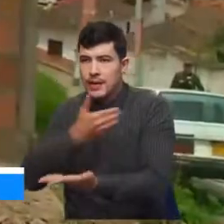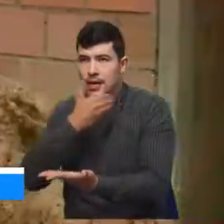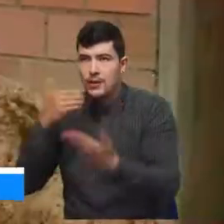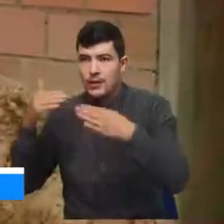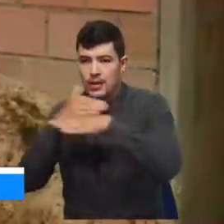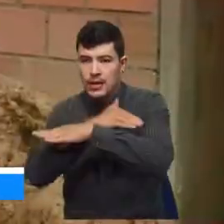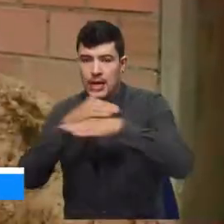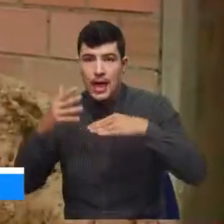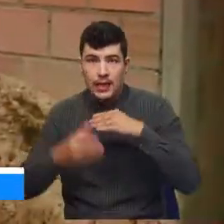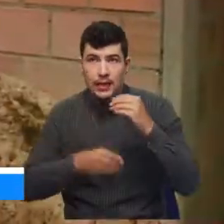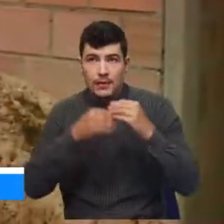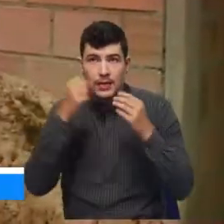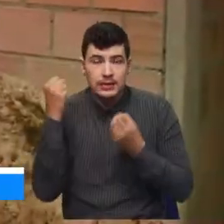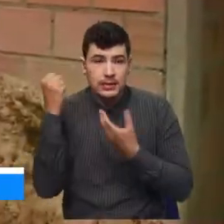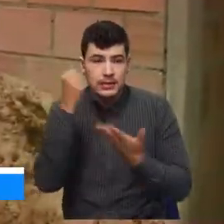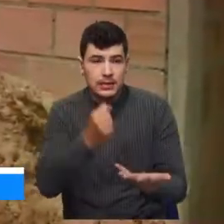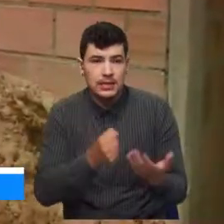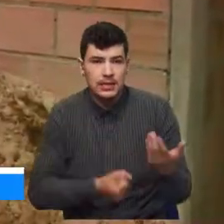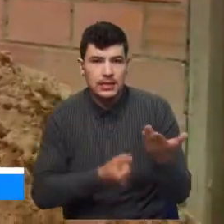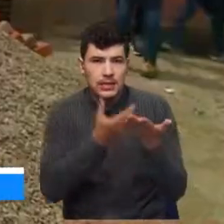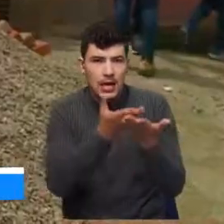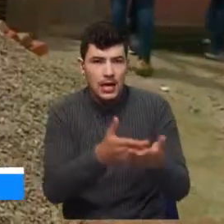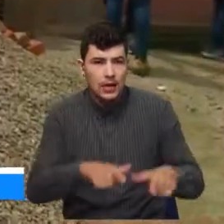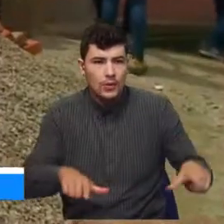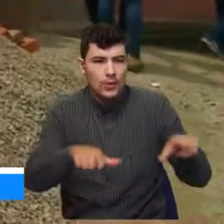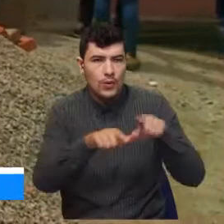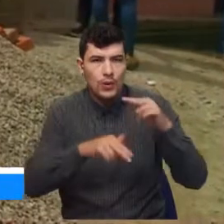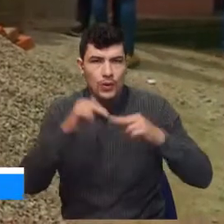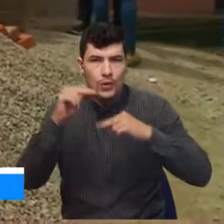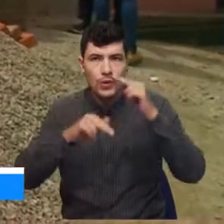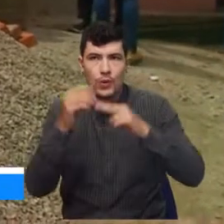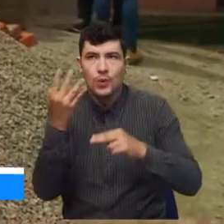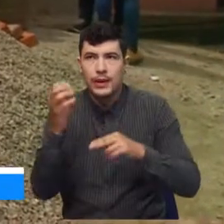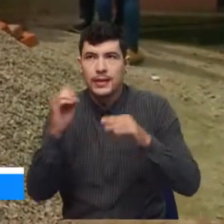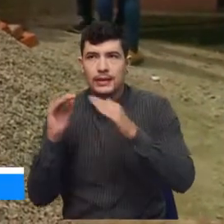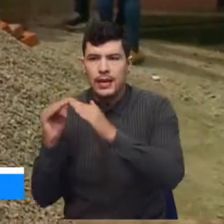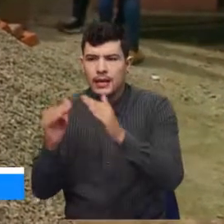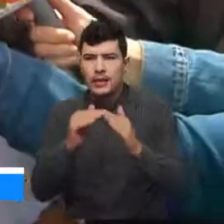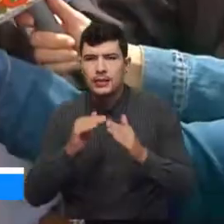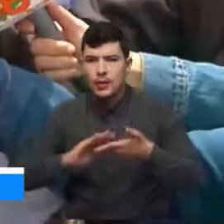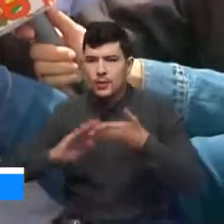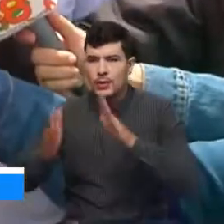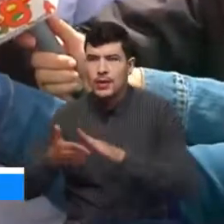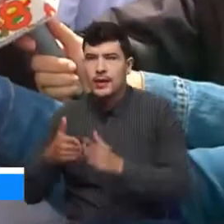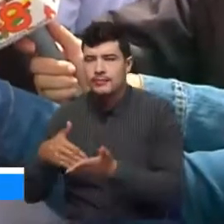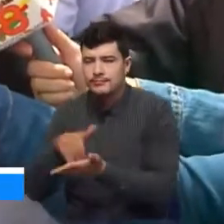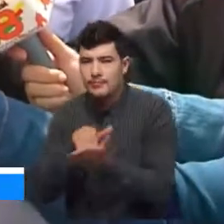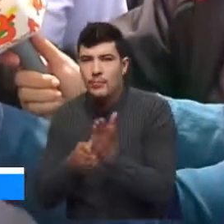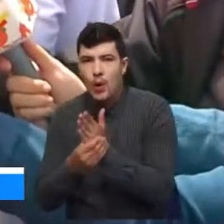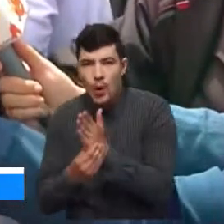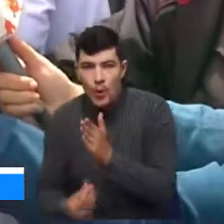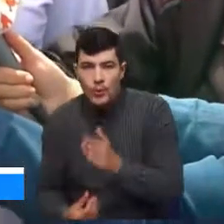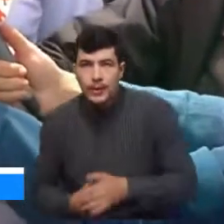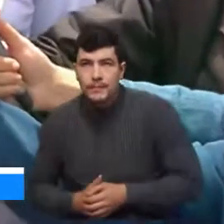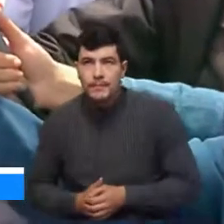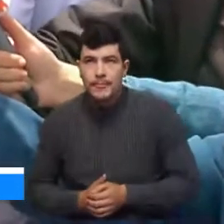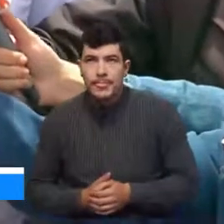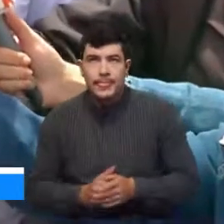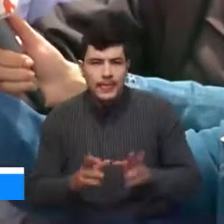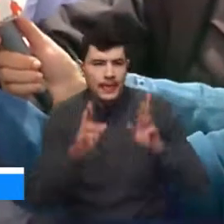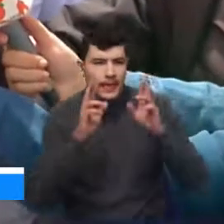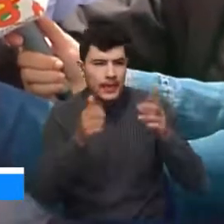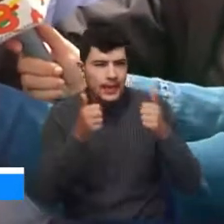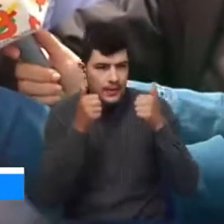también se entregó este lote para construir 40 viviendas para población vulnerable qué bueno que aquí se logre